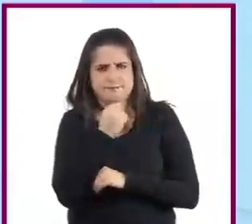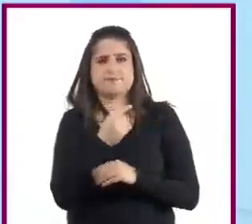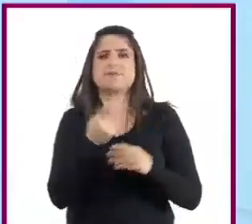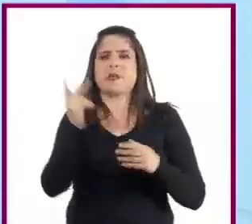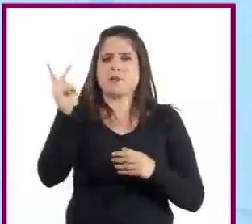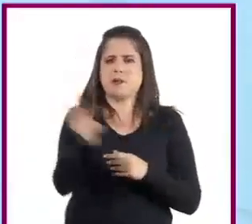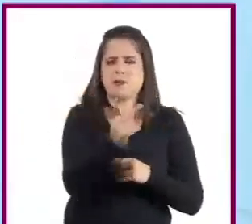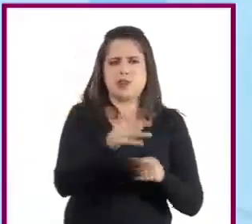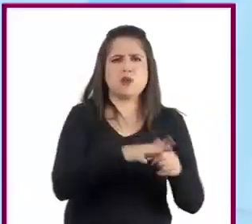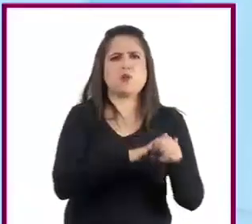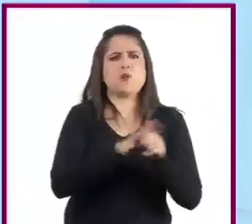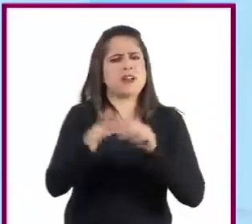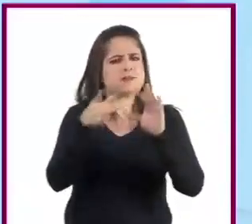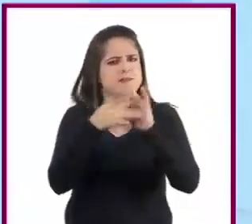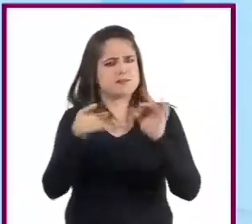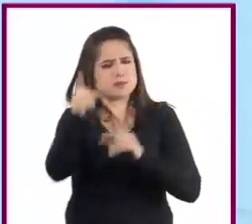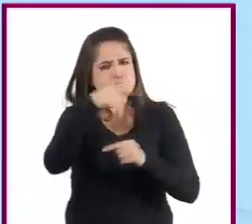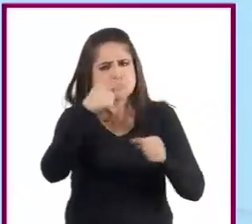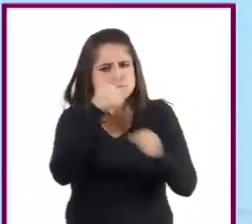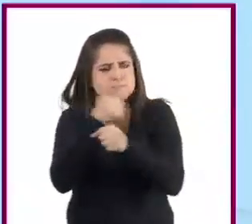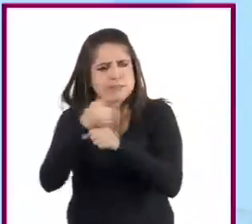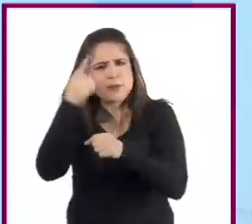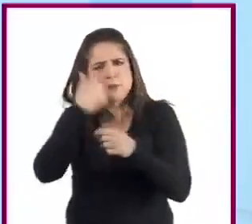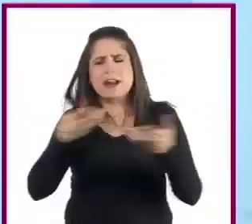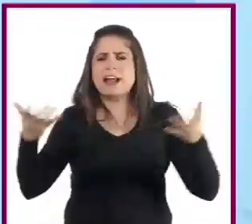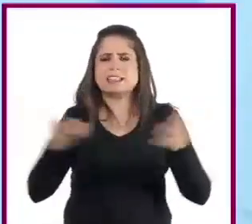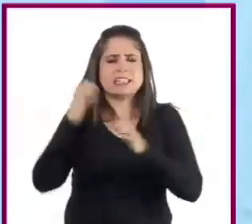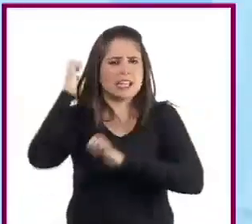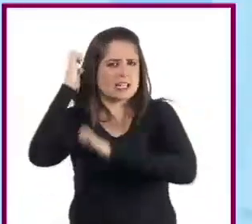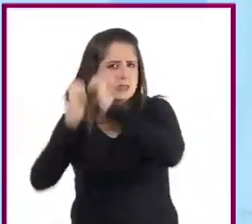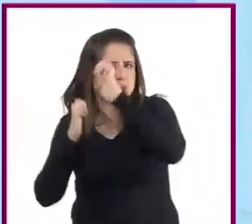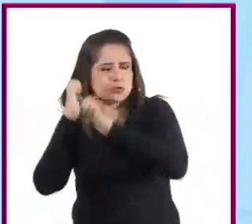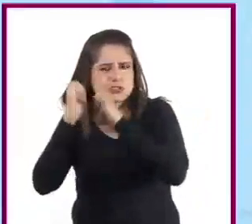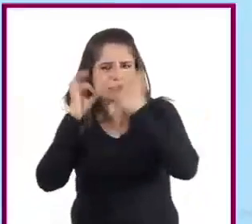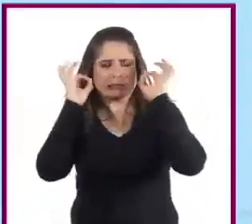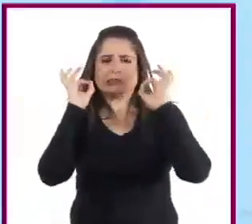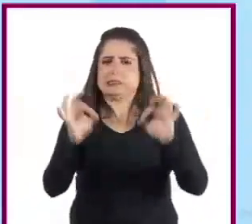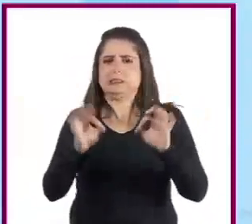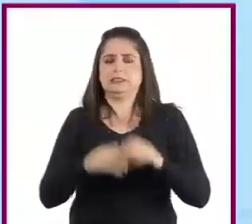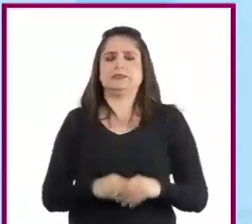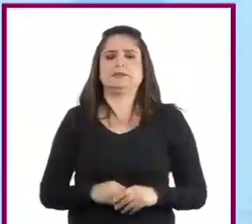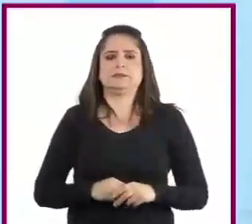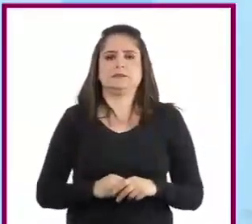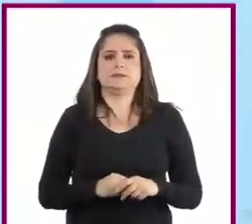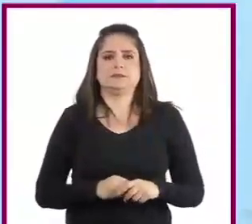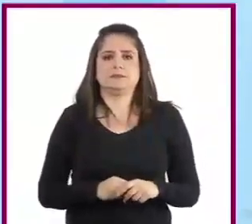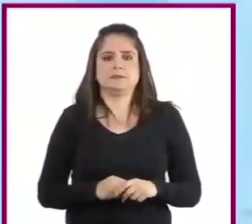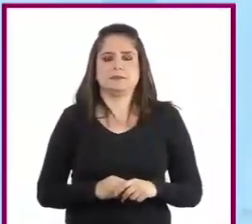¿Qué aspectos deben tener en cuenta para realizar una exposición efectiva?